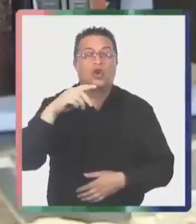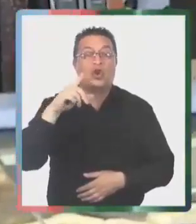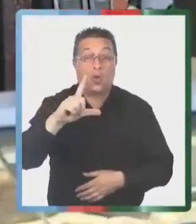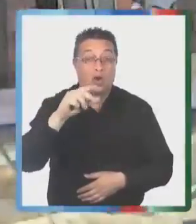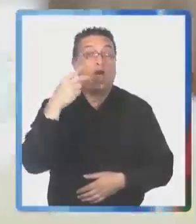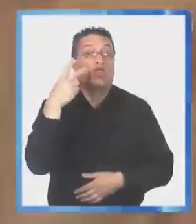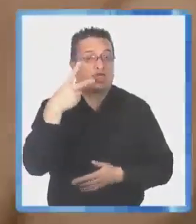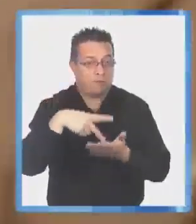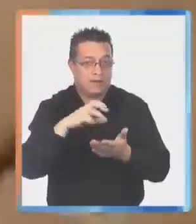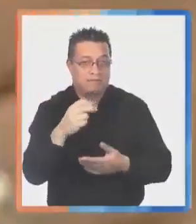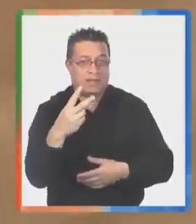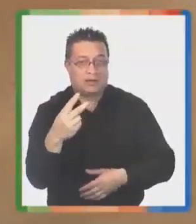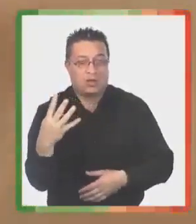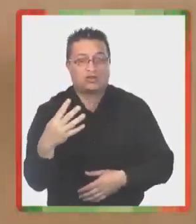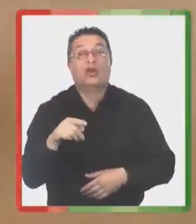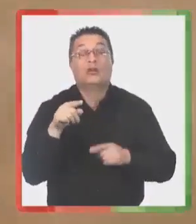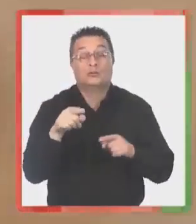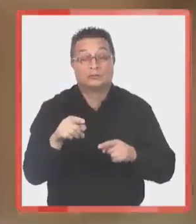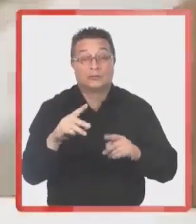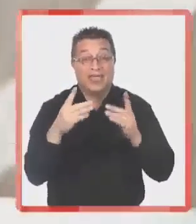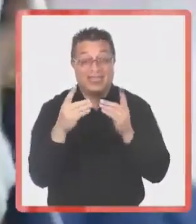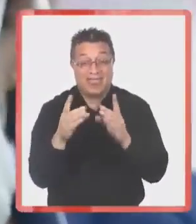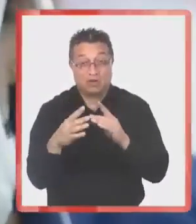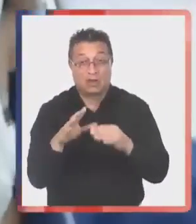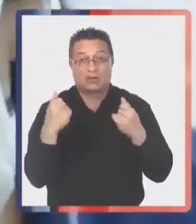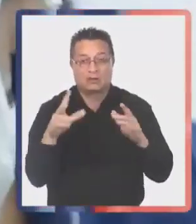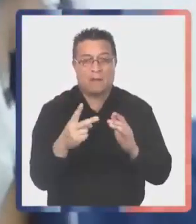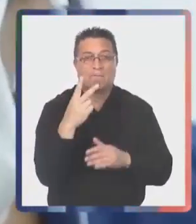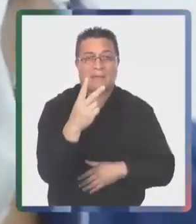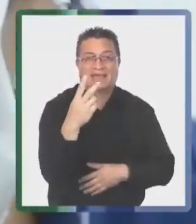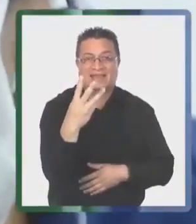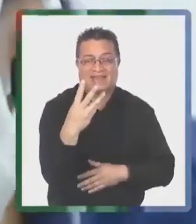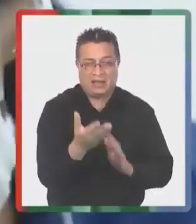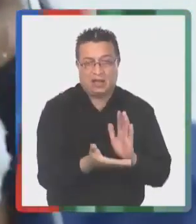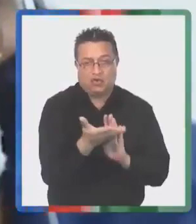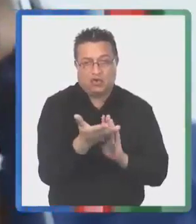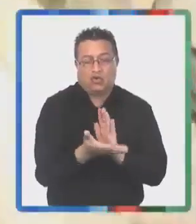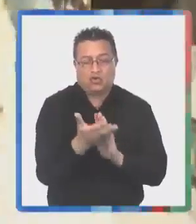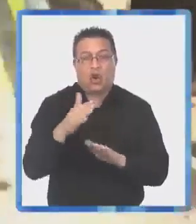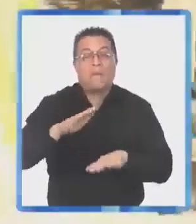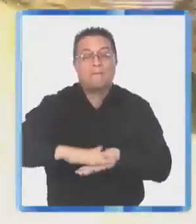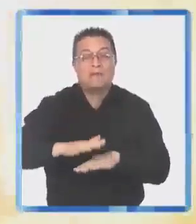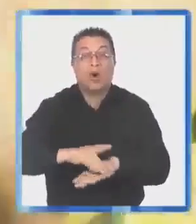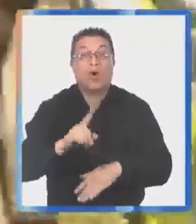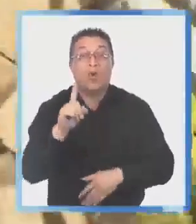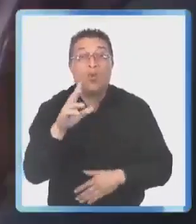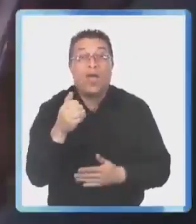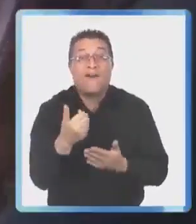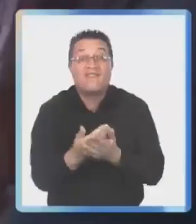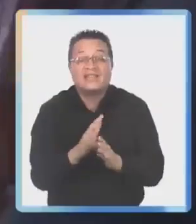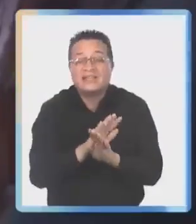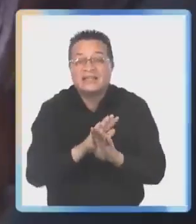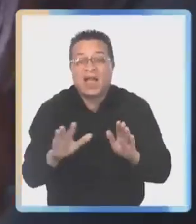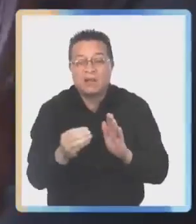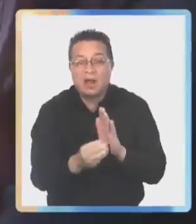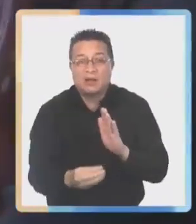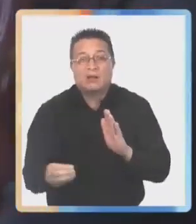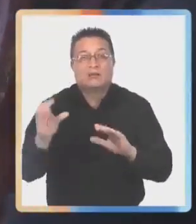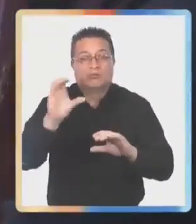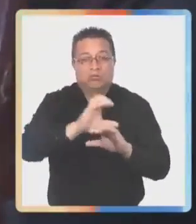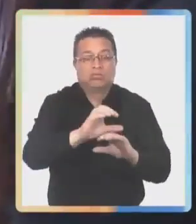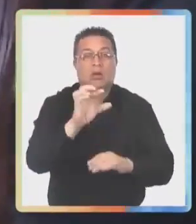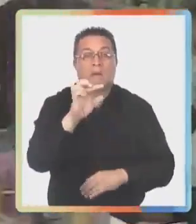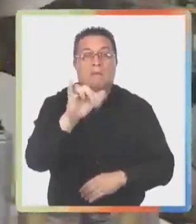de 2024. Desde el regreso a la democracia deben haber habido 23 reajustes de sueldo mínimo. Solo uno ha venido con